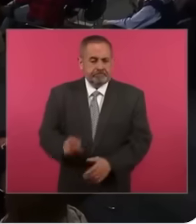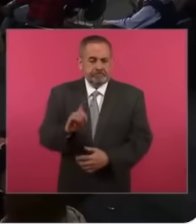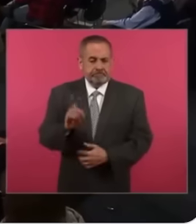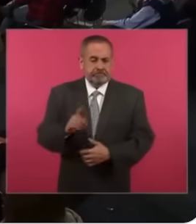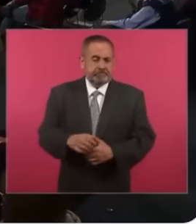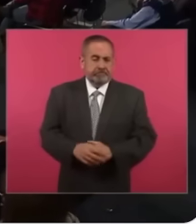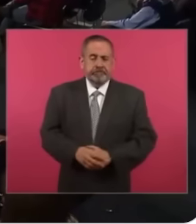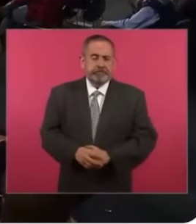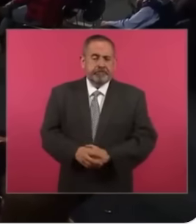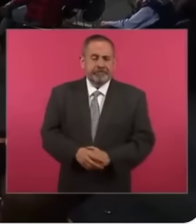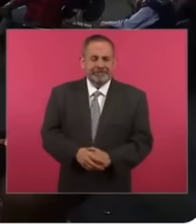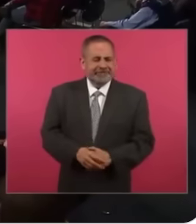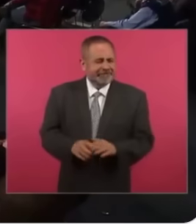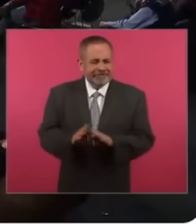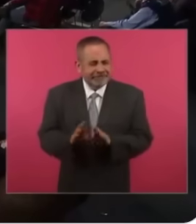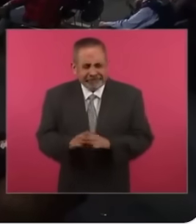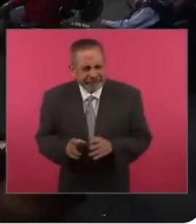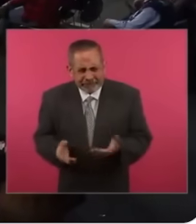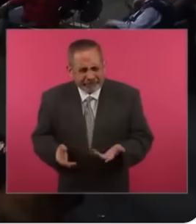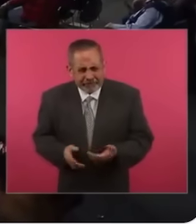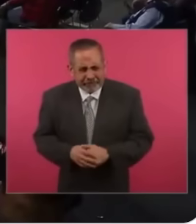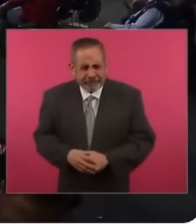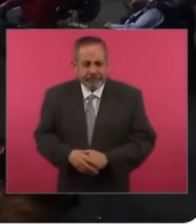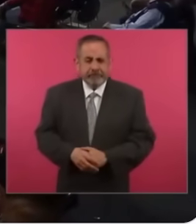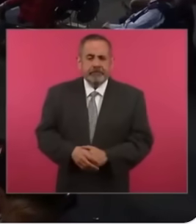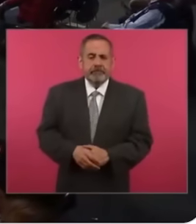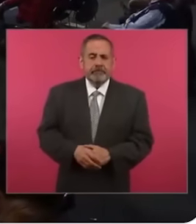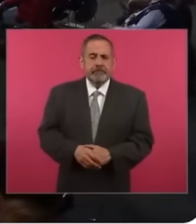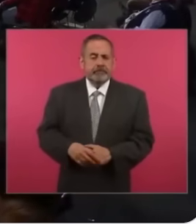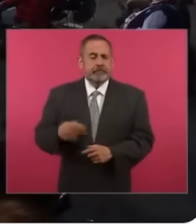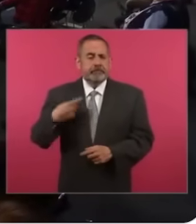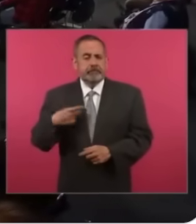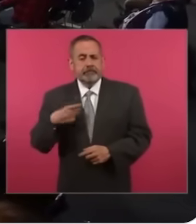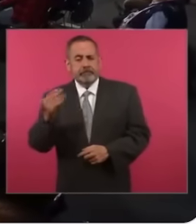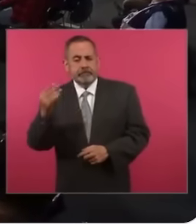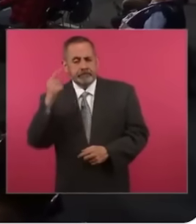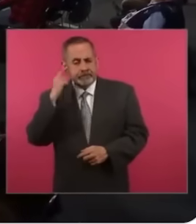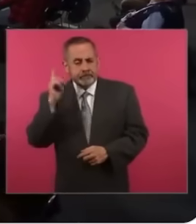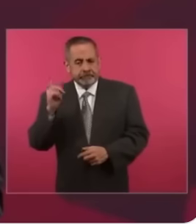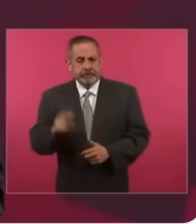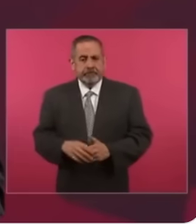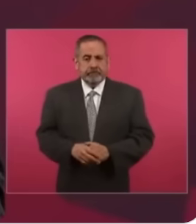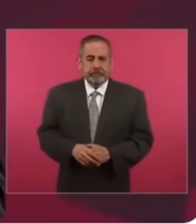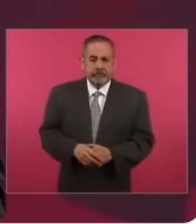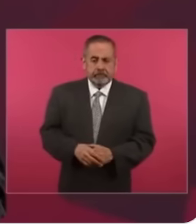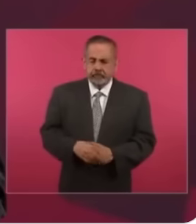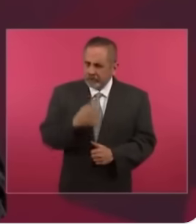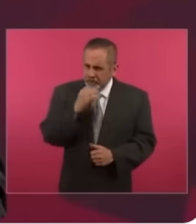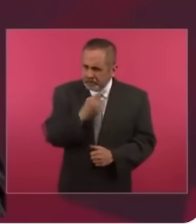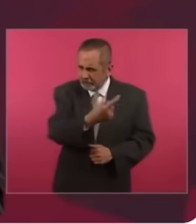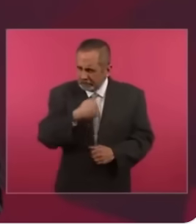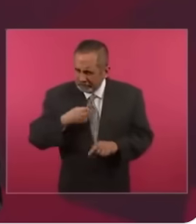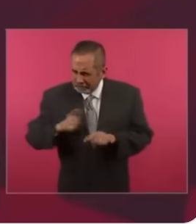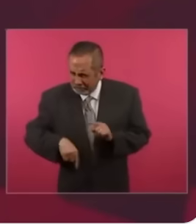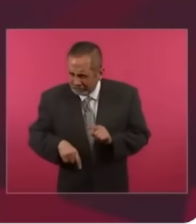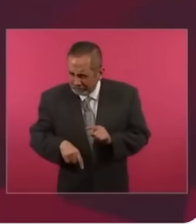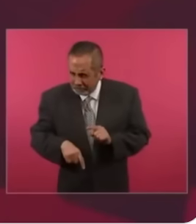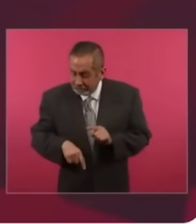Cómo pero hubo un proyecto Ah me va a destituir